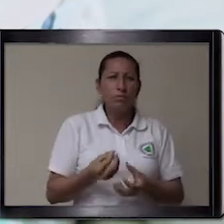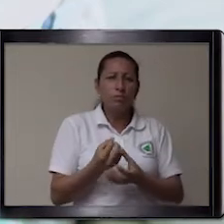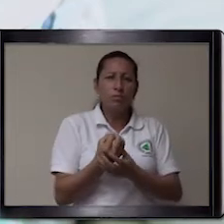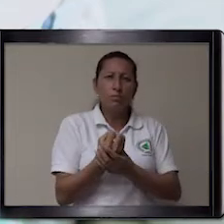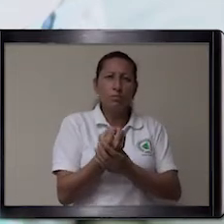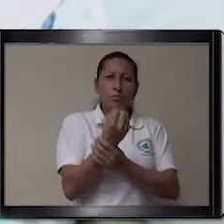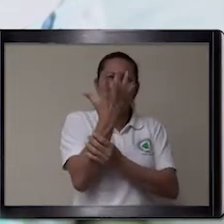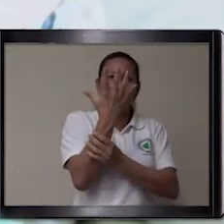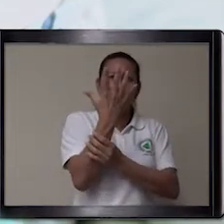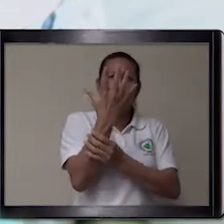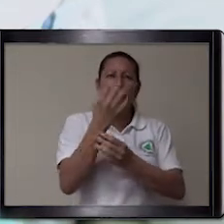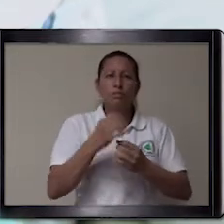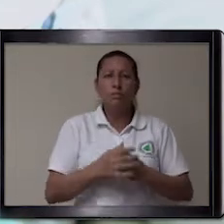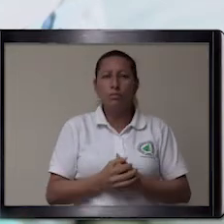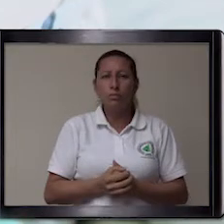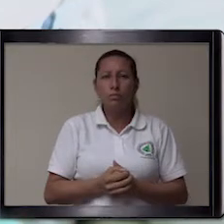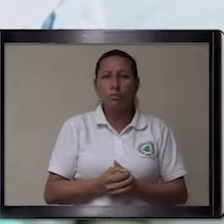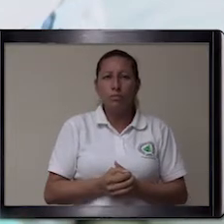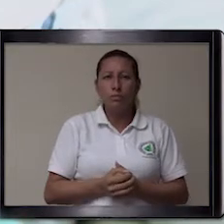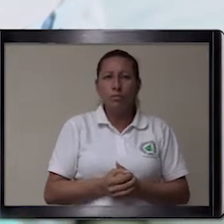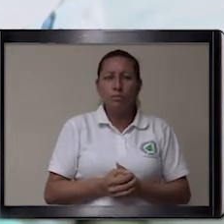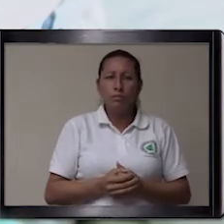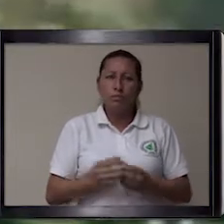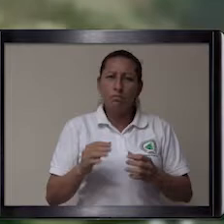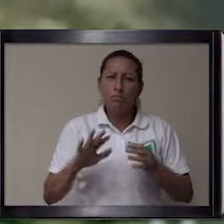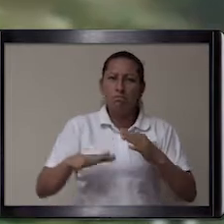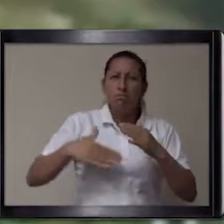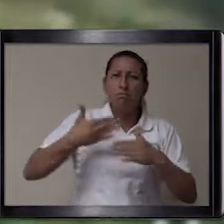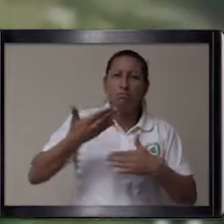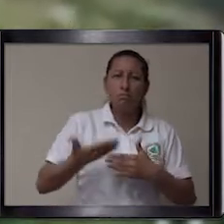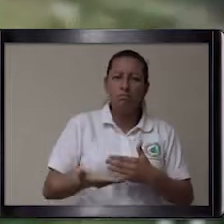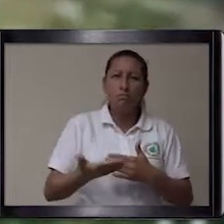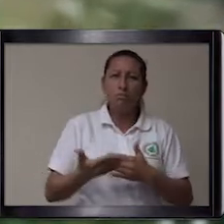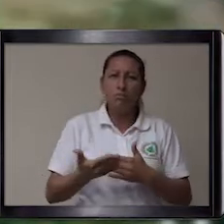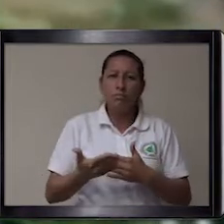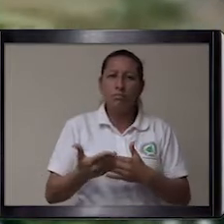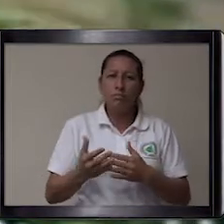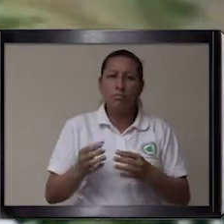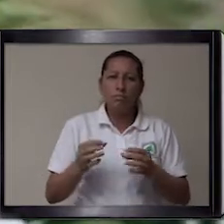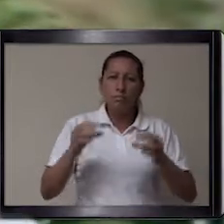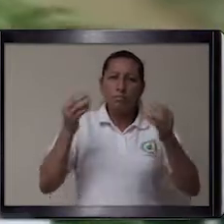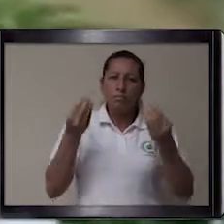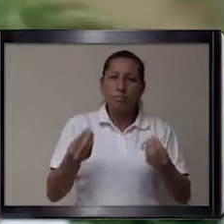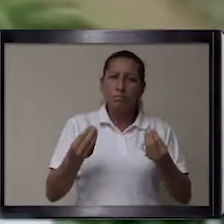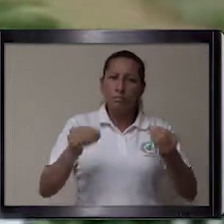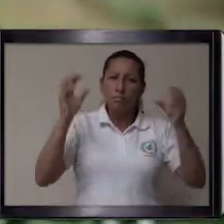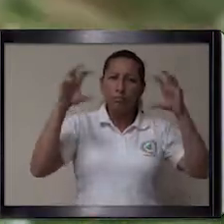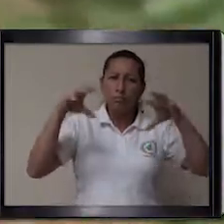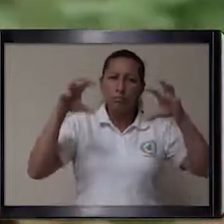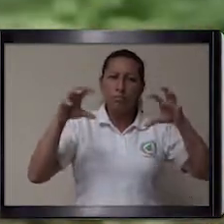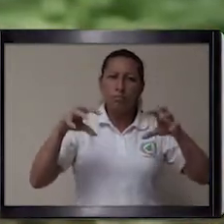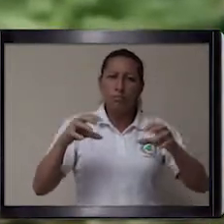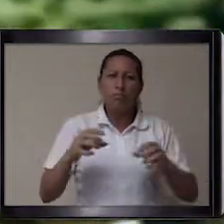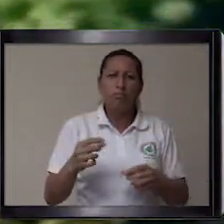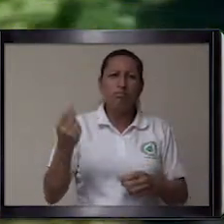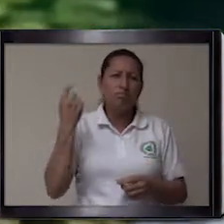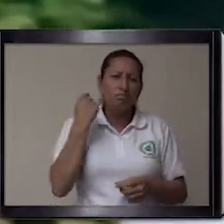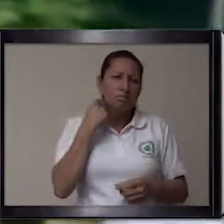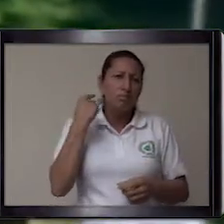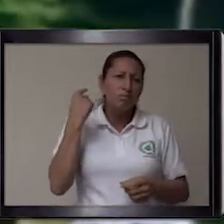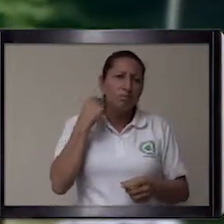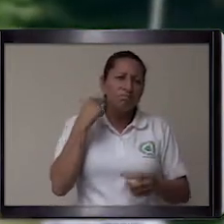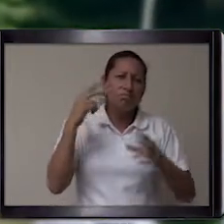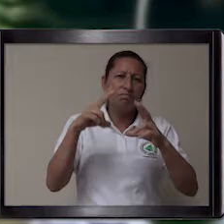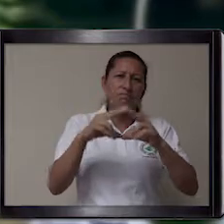después de las inundaciones, el fenómeno más distribuido y más frecuente en